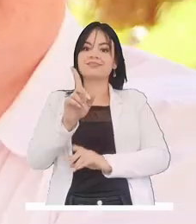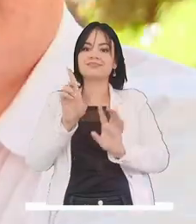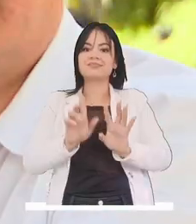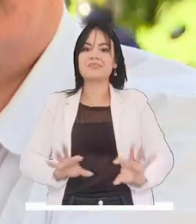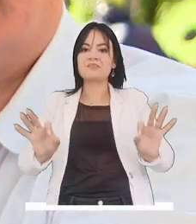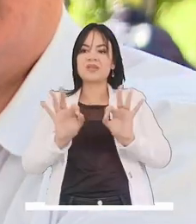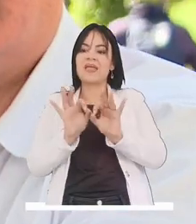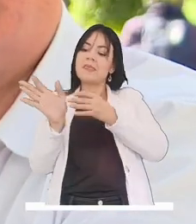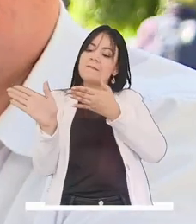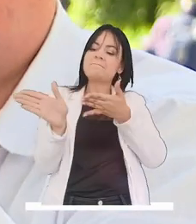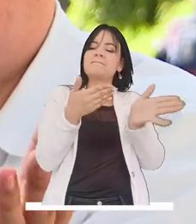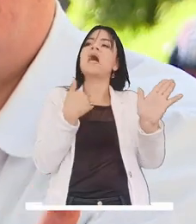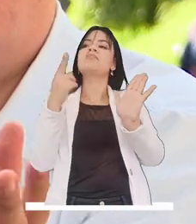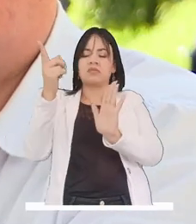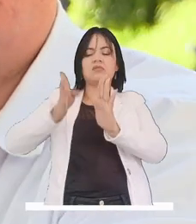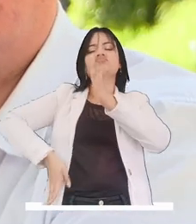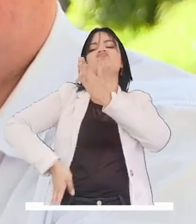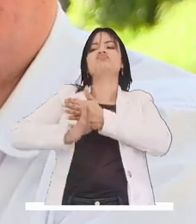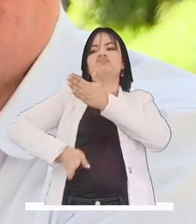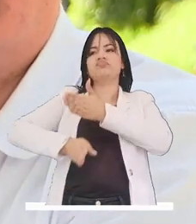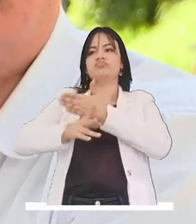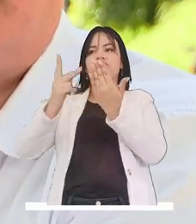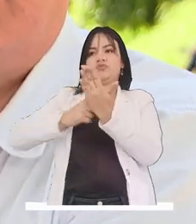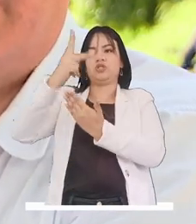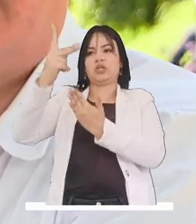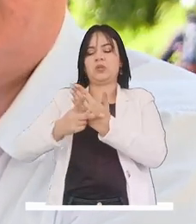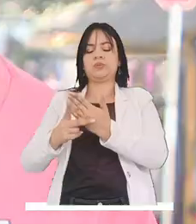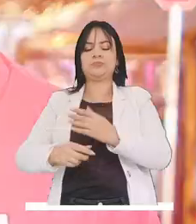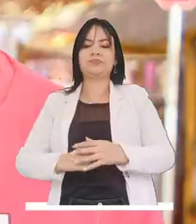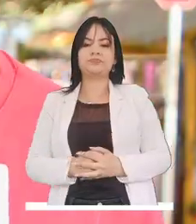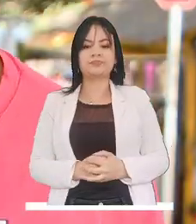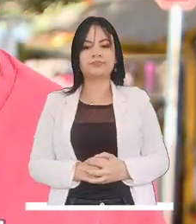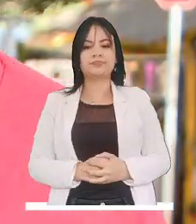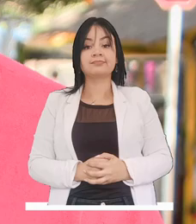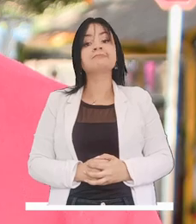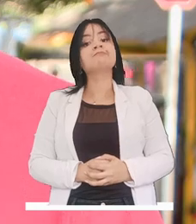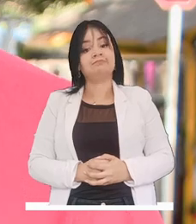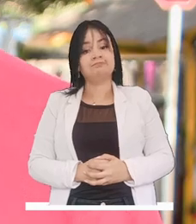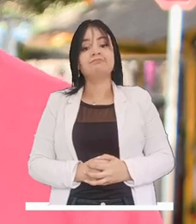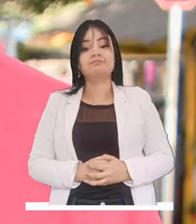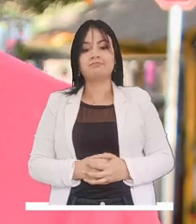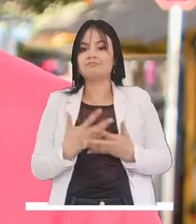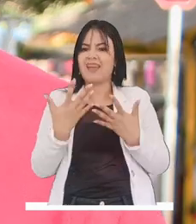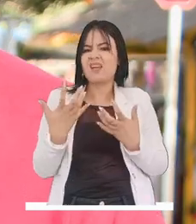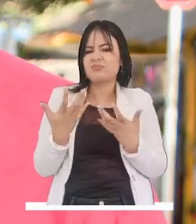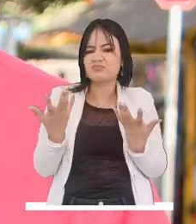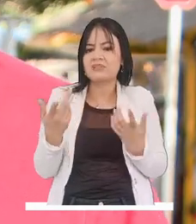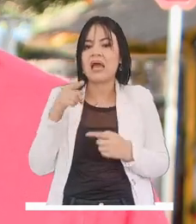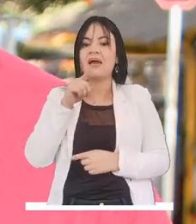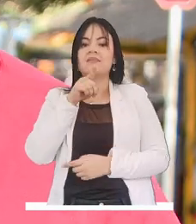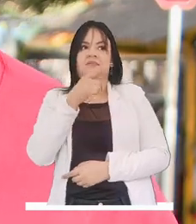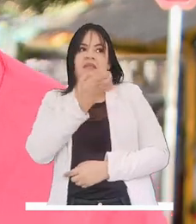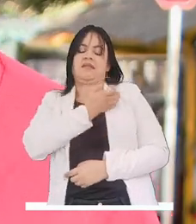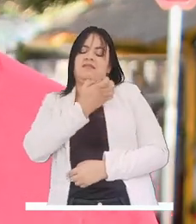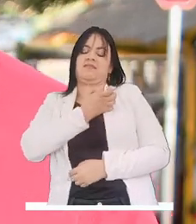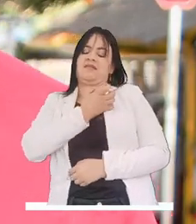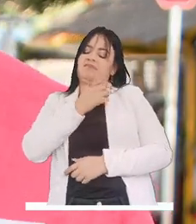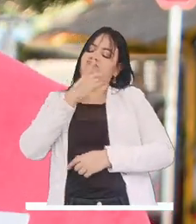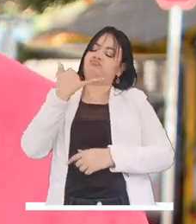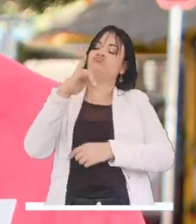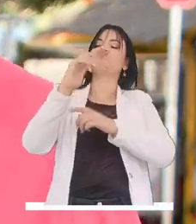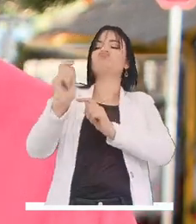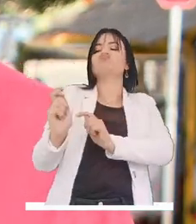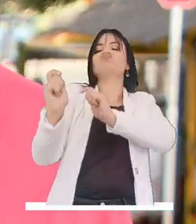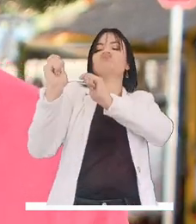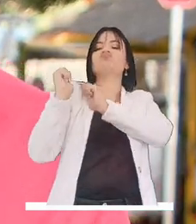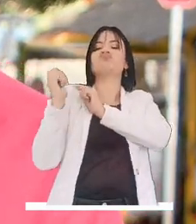quedaron, y que se dé un plan de continuidad a este proyecto. ¿Qué queremos? Que esta administración